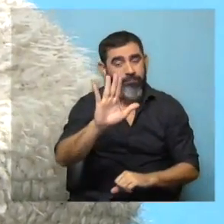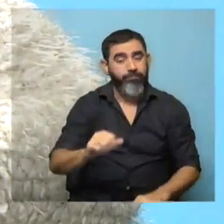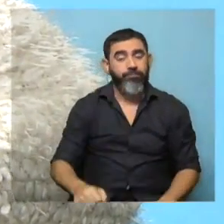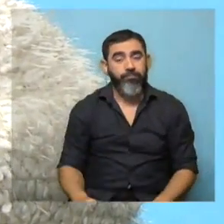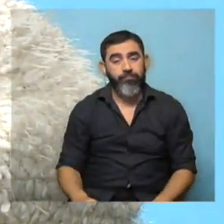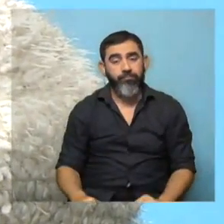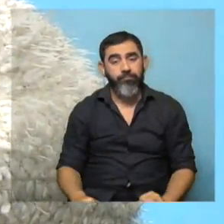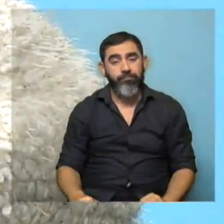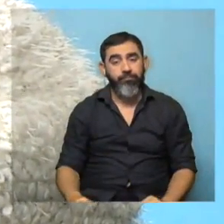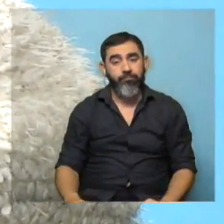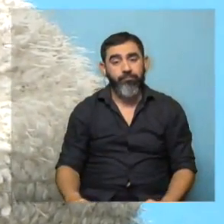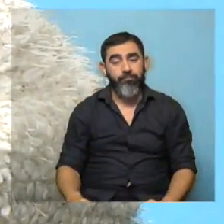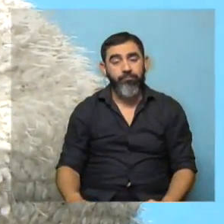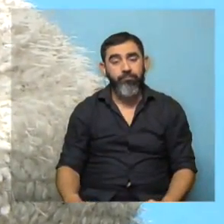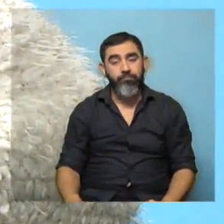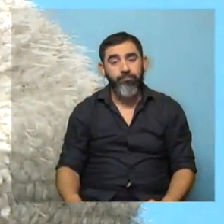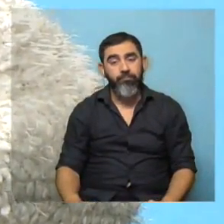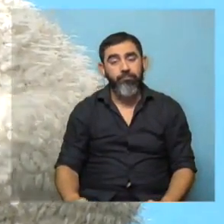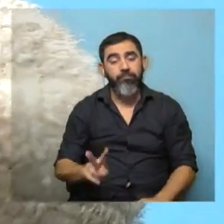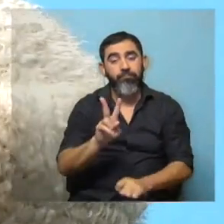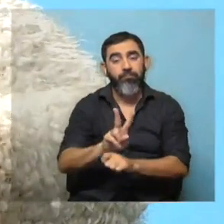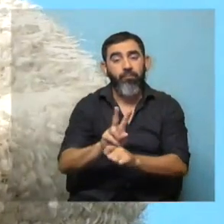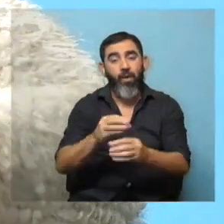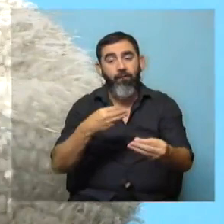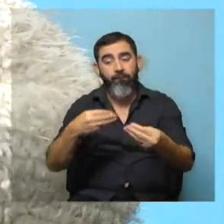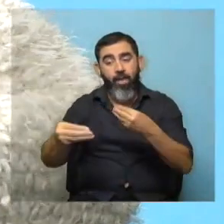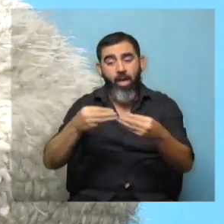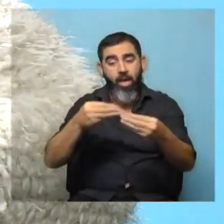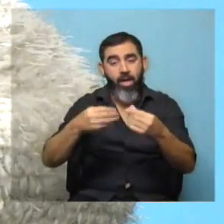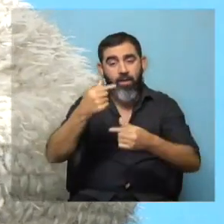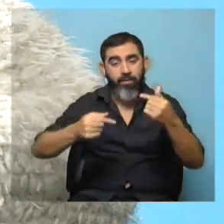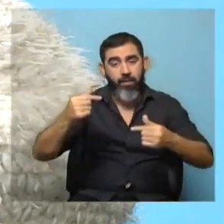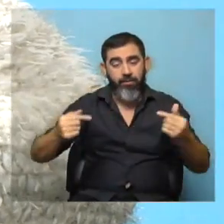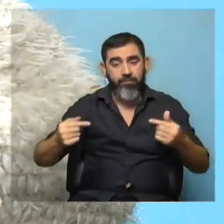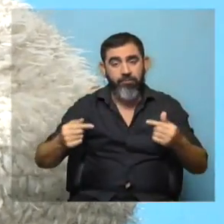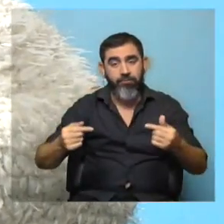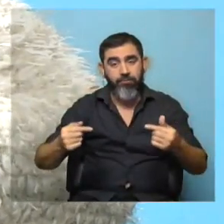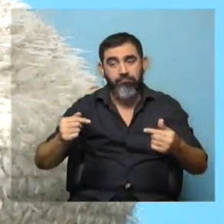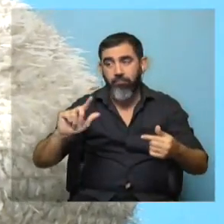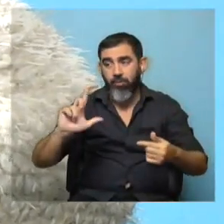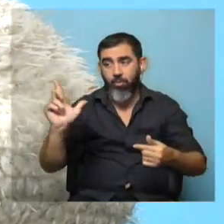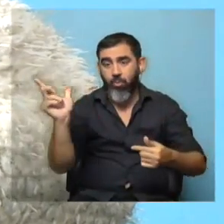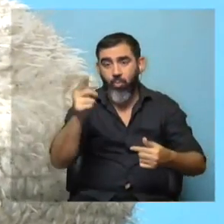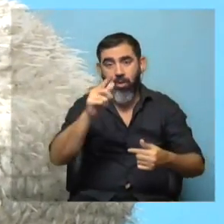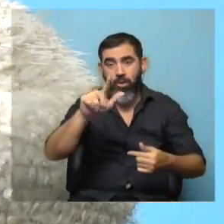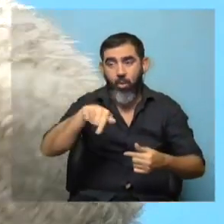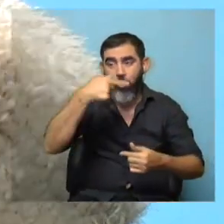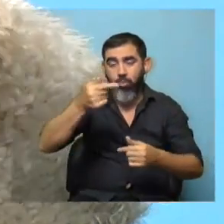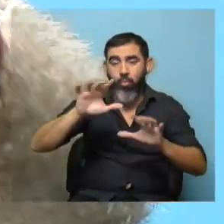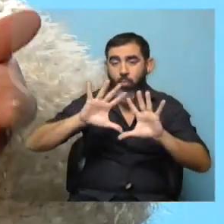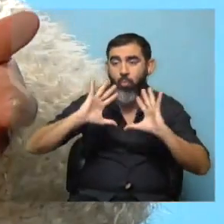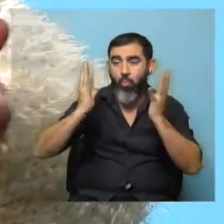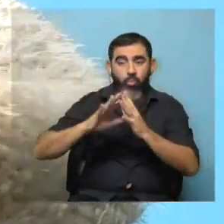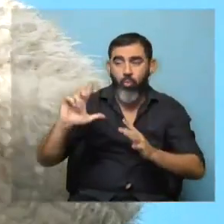es aquella de que preservan partes blandas, como te dije anteriormente, que no están preservadas